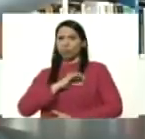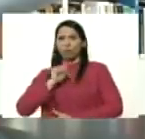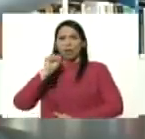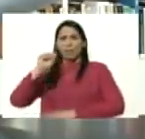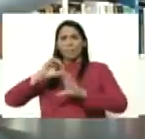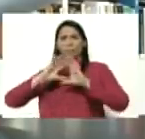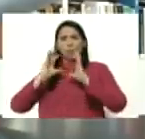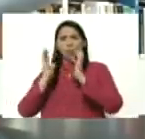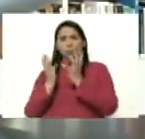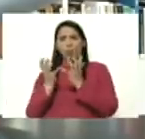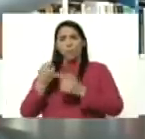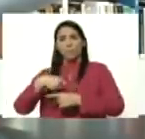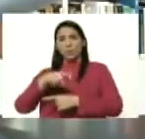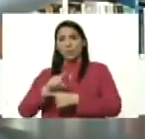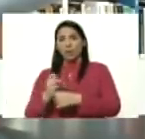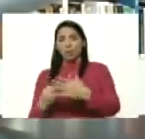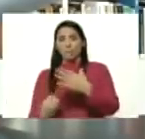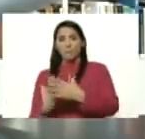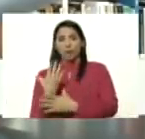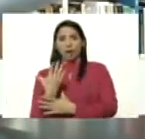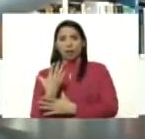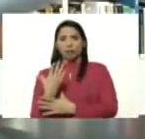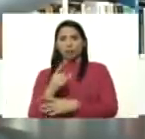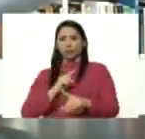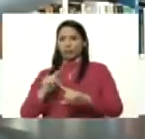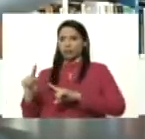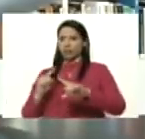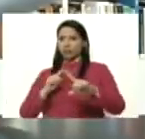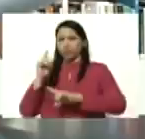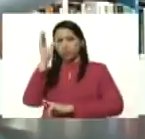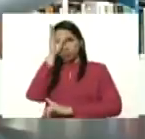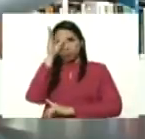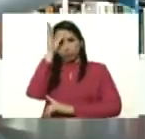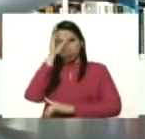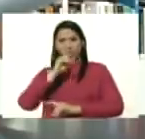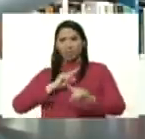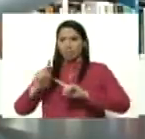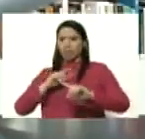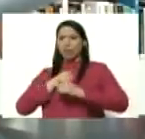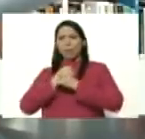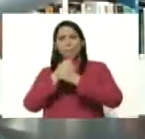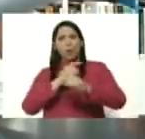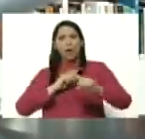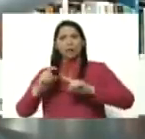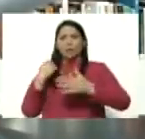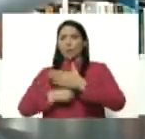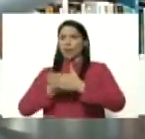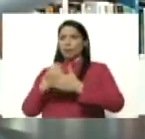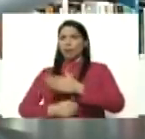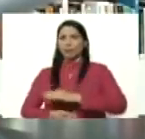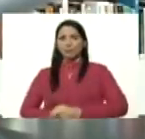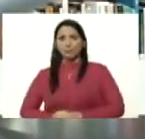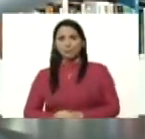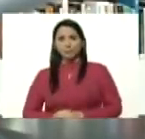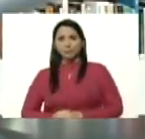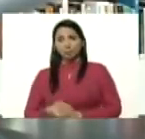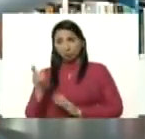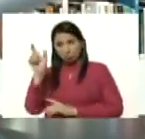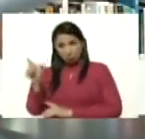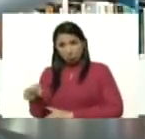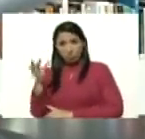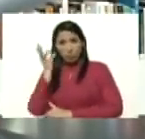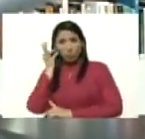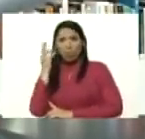Mundo. 1 de mayo, activo en conciencia, activo en amor, activo en batalla. Tamara, ¿tú me